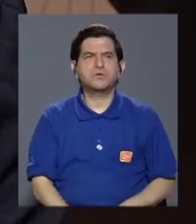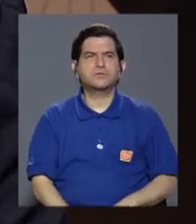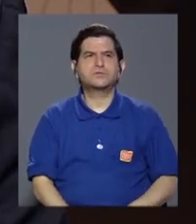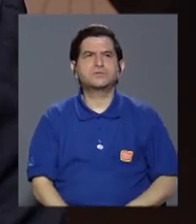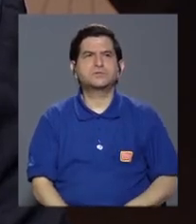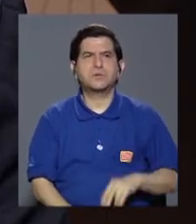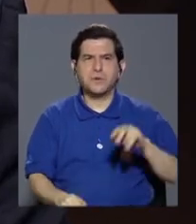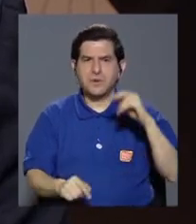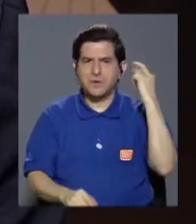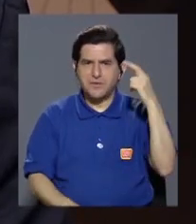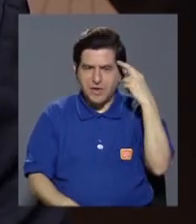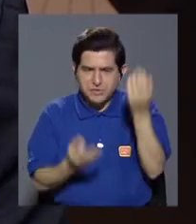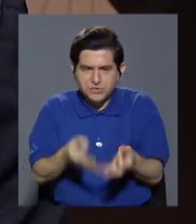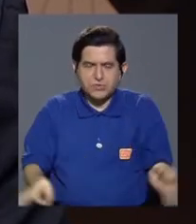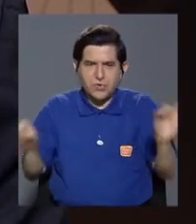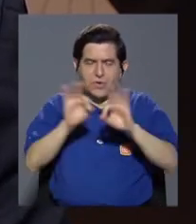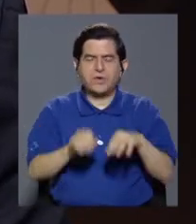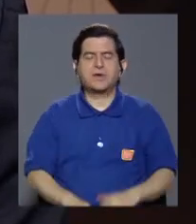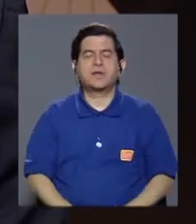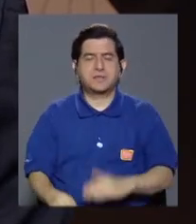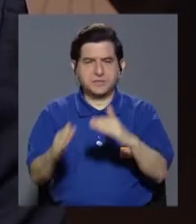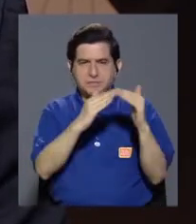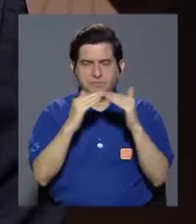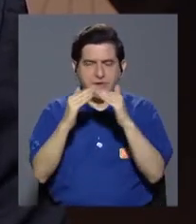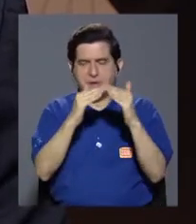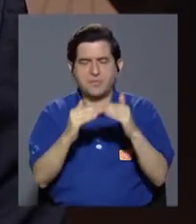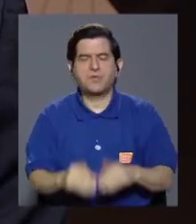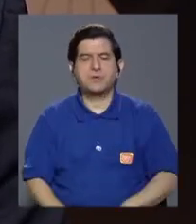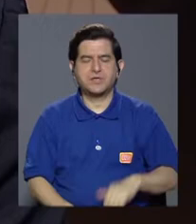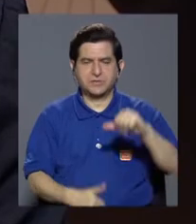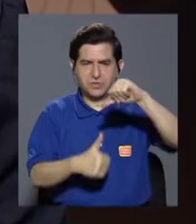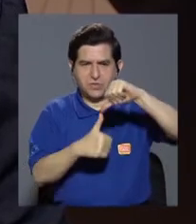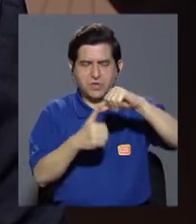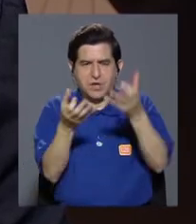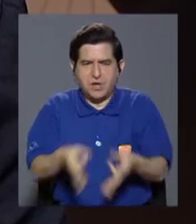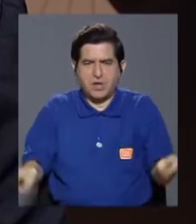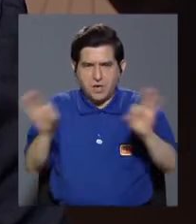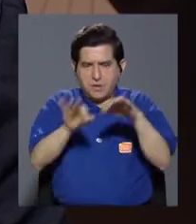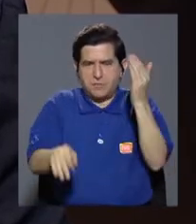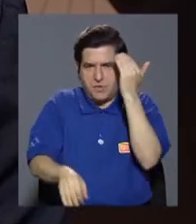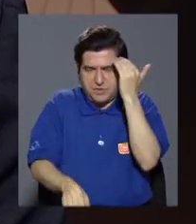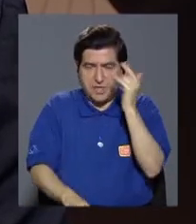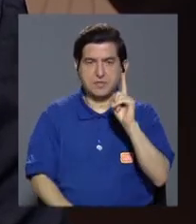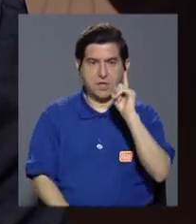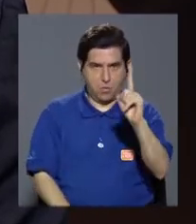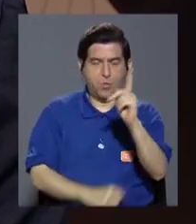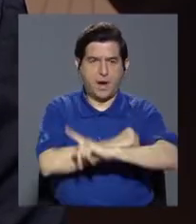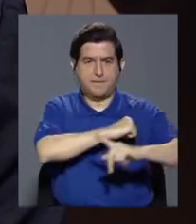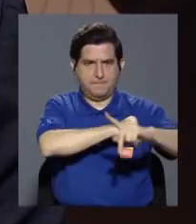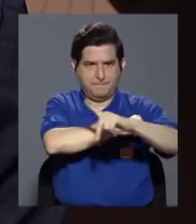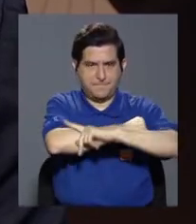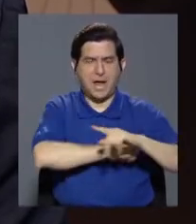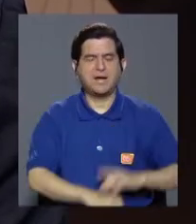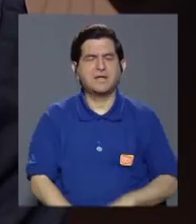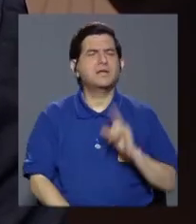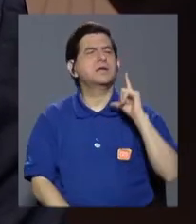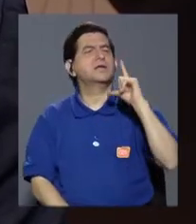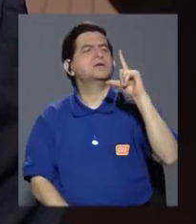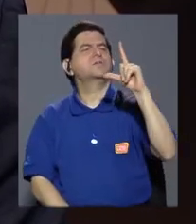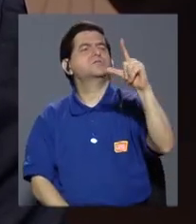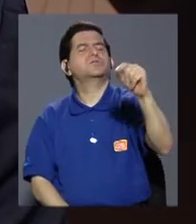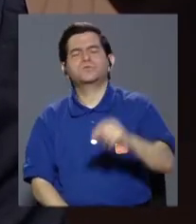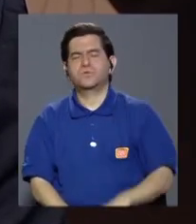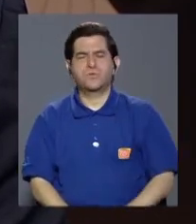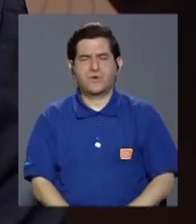importantes en la interpretación que quizás por el público centroamericano es importante una que tiene que ver con un país rural muy